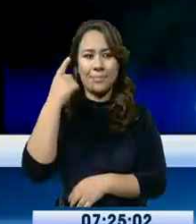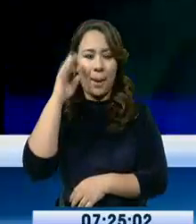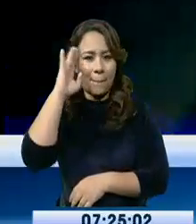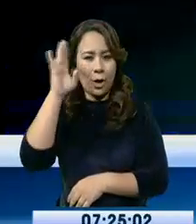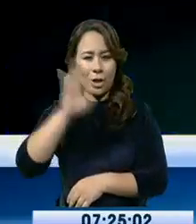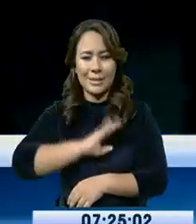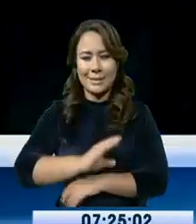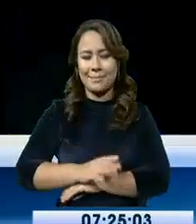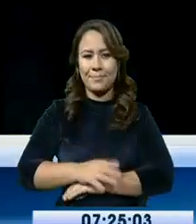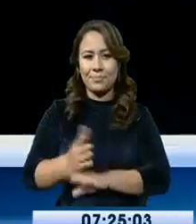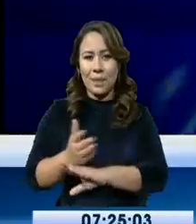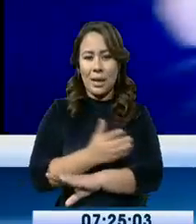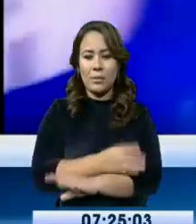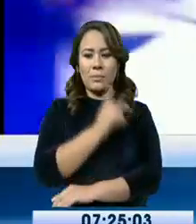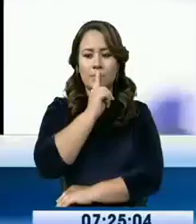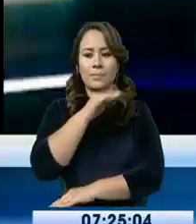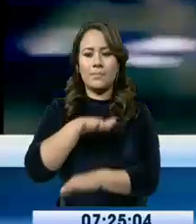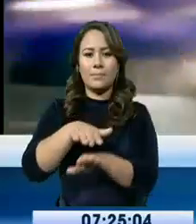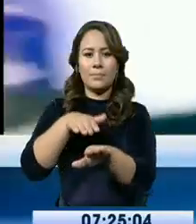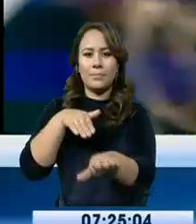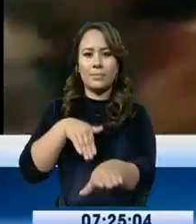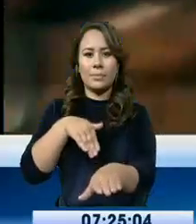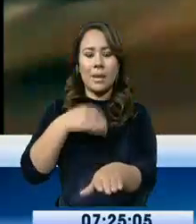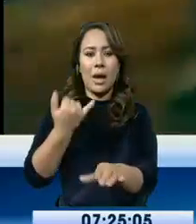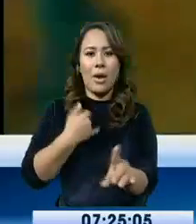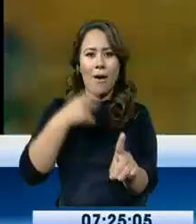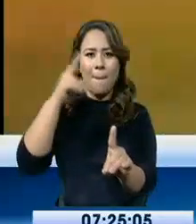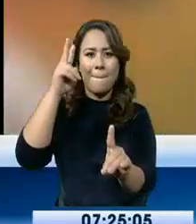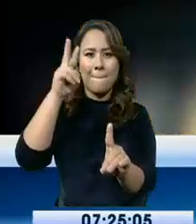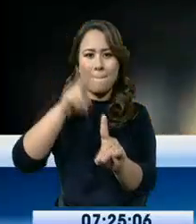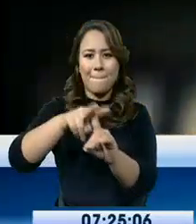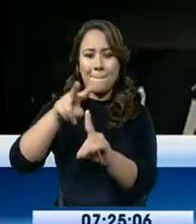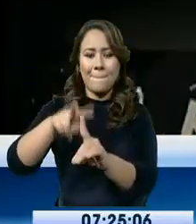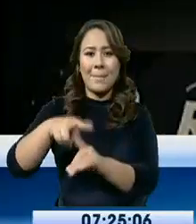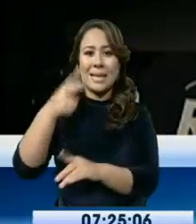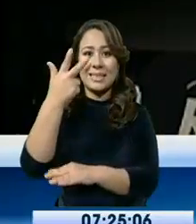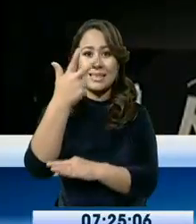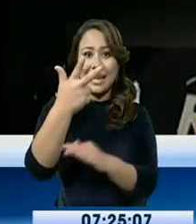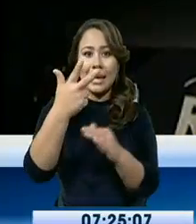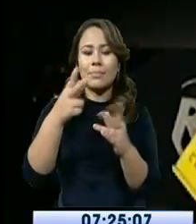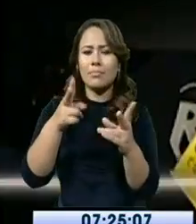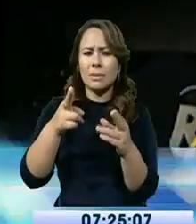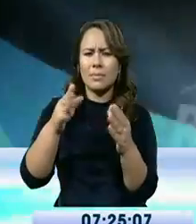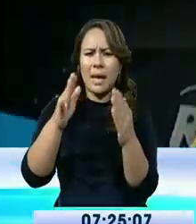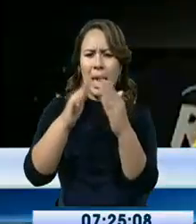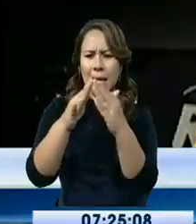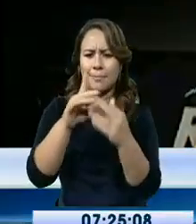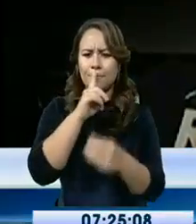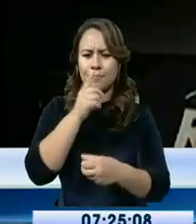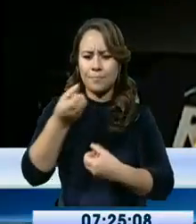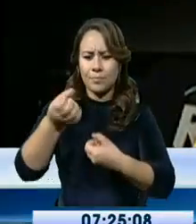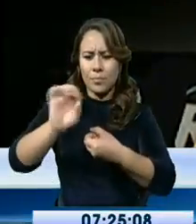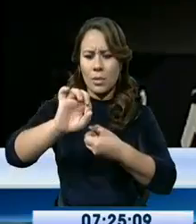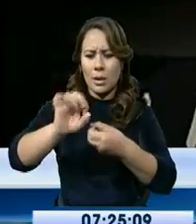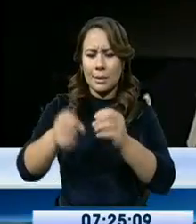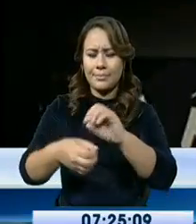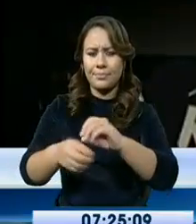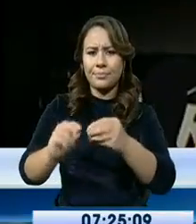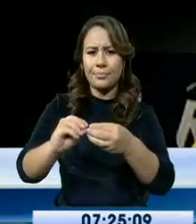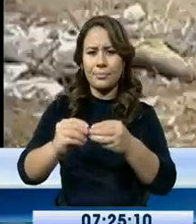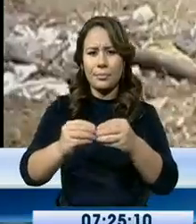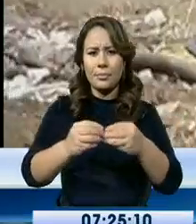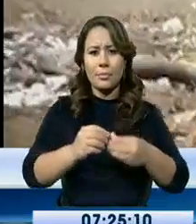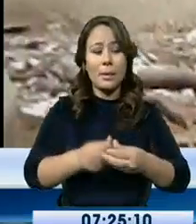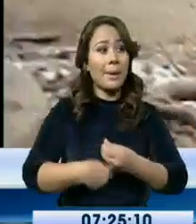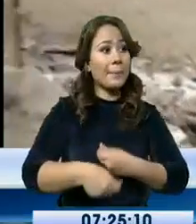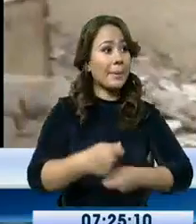Se realizaron 3 allanamientos y 3 domicilios. En las mismas casas se dedicaban a expender utilizando a menores de